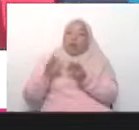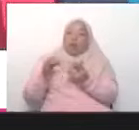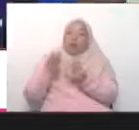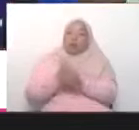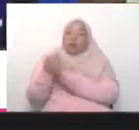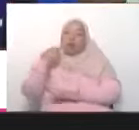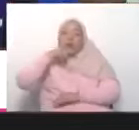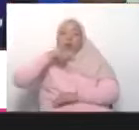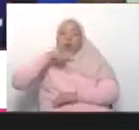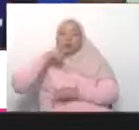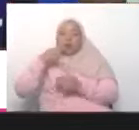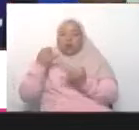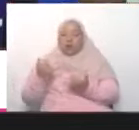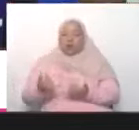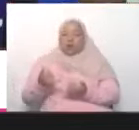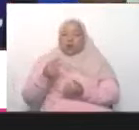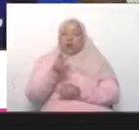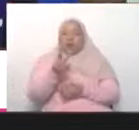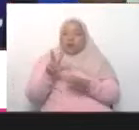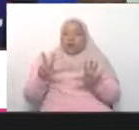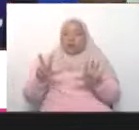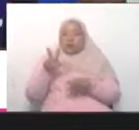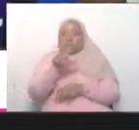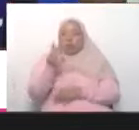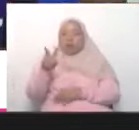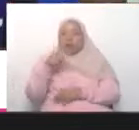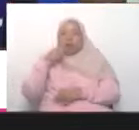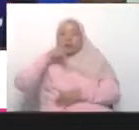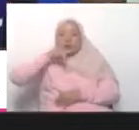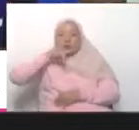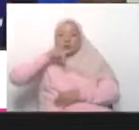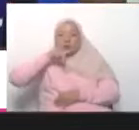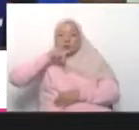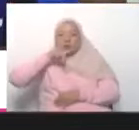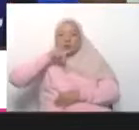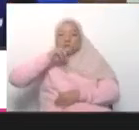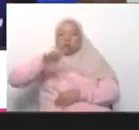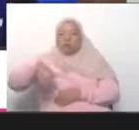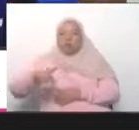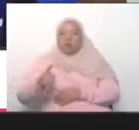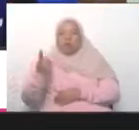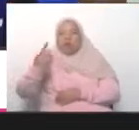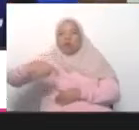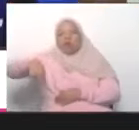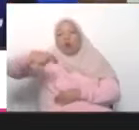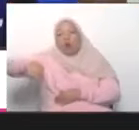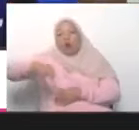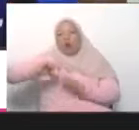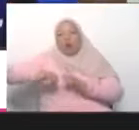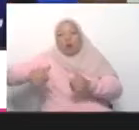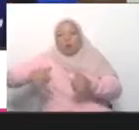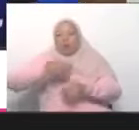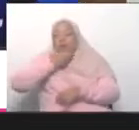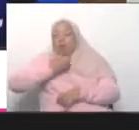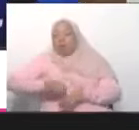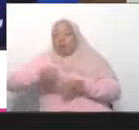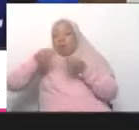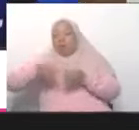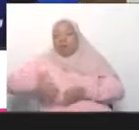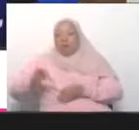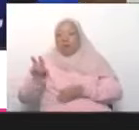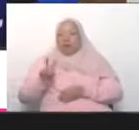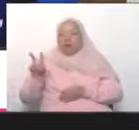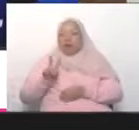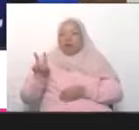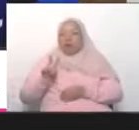en octubre, ¿verdad? 23 de octubre, ya a las puertas del 1 de noviembre que arranca oficialmente la